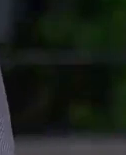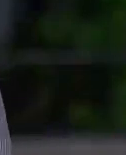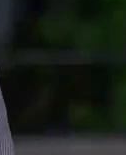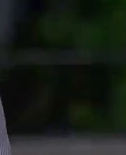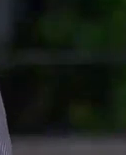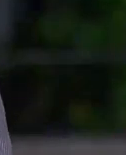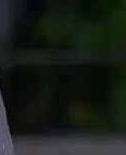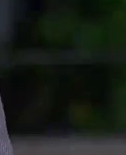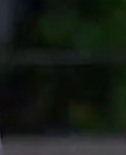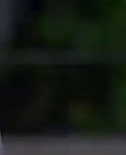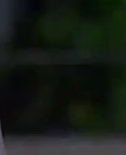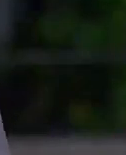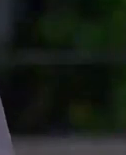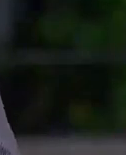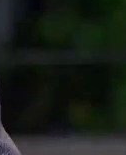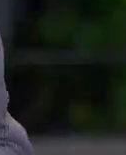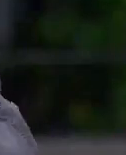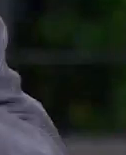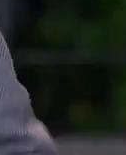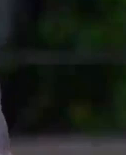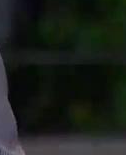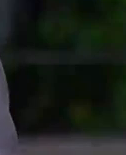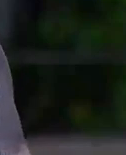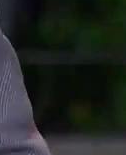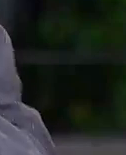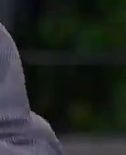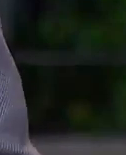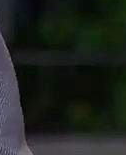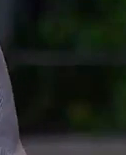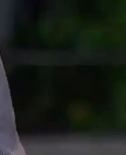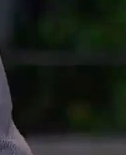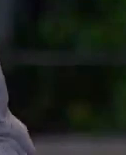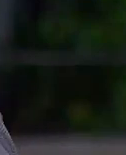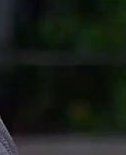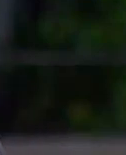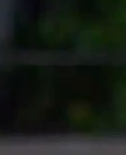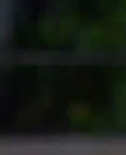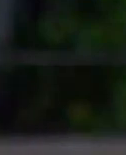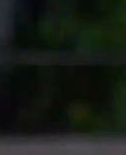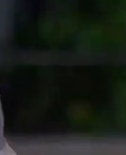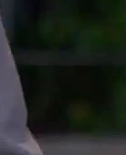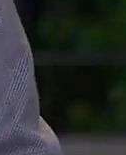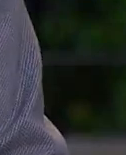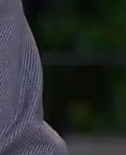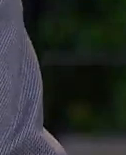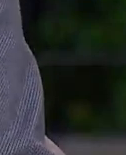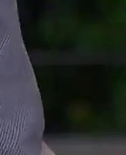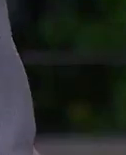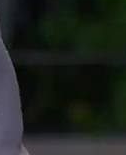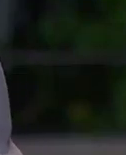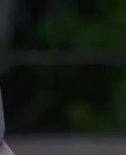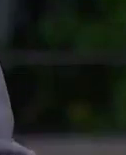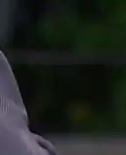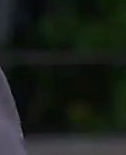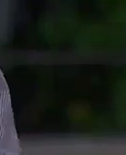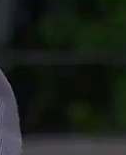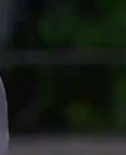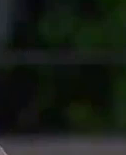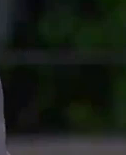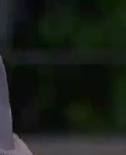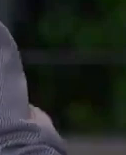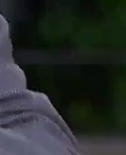esta es una ciudad que hoy por hoy tiene un muy buen nivel de vida y lo podemos hacer. Y por el otro lado, como mi gran apuesta va a ser el turismo para